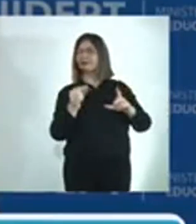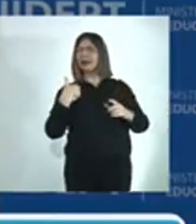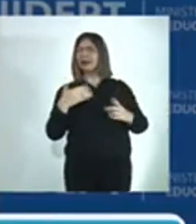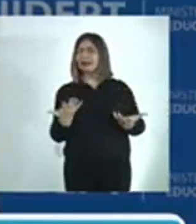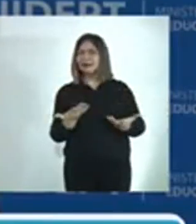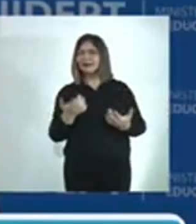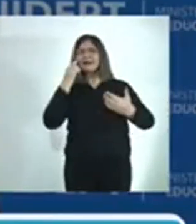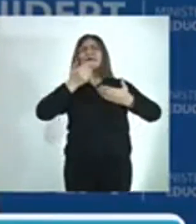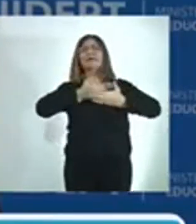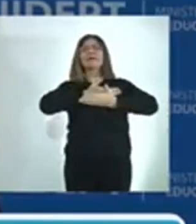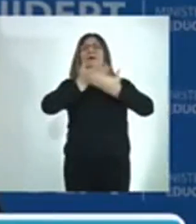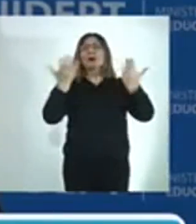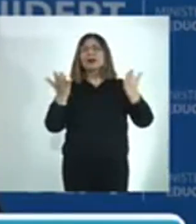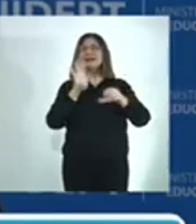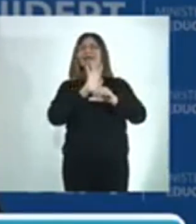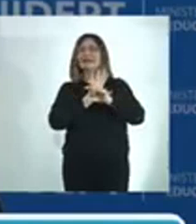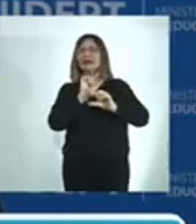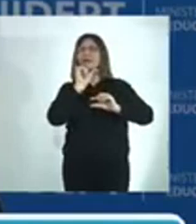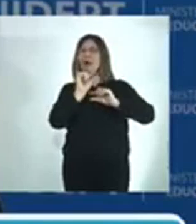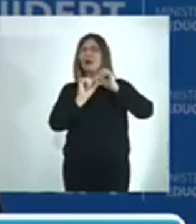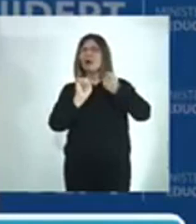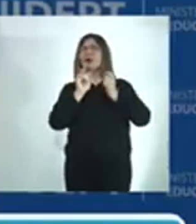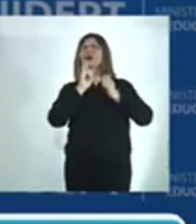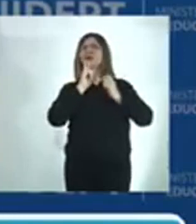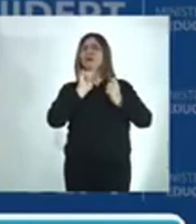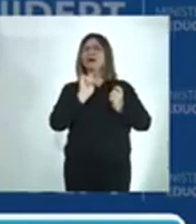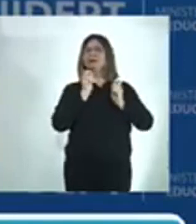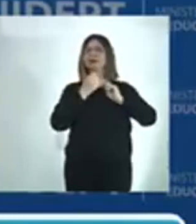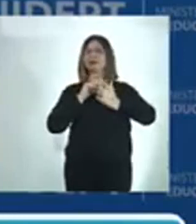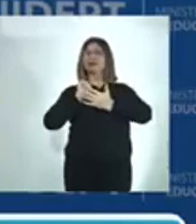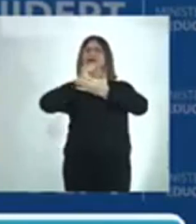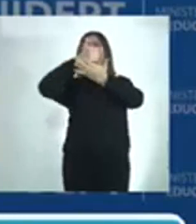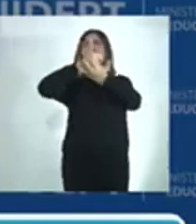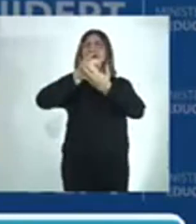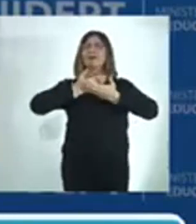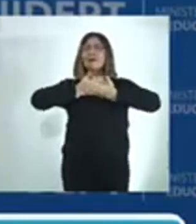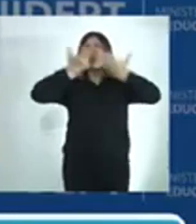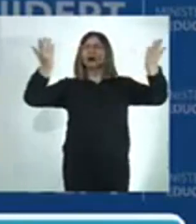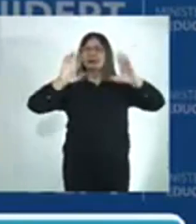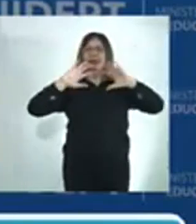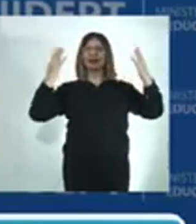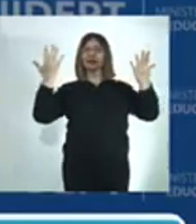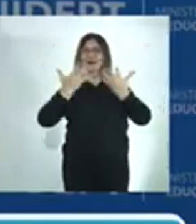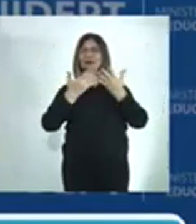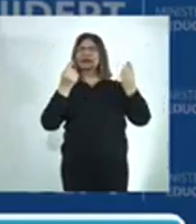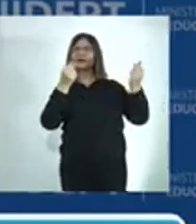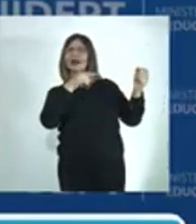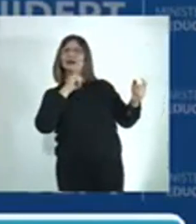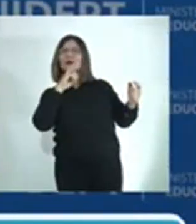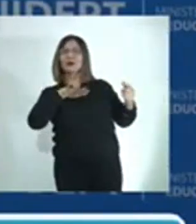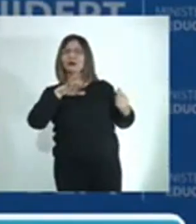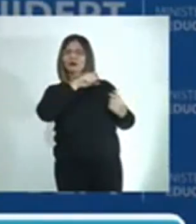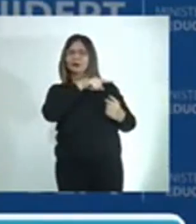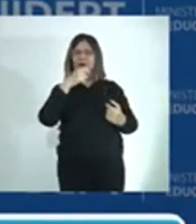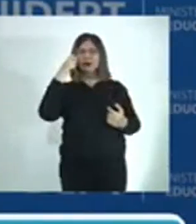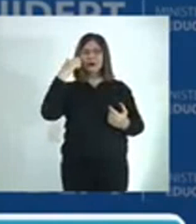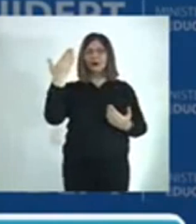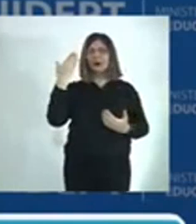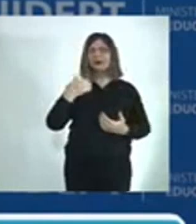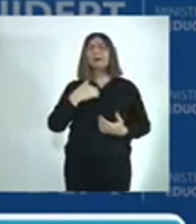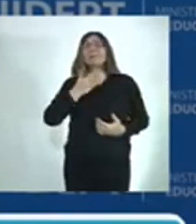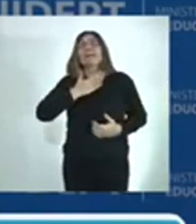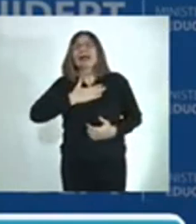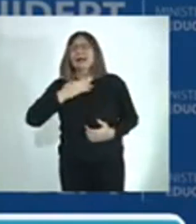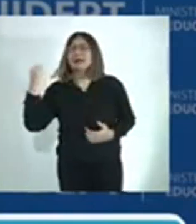va consolidando la posición de Tucumán con una política de Estado en materia educativa. Esto me parece importante. Y lo otro